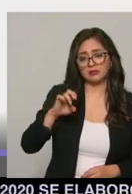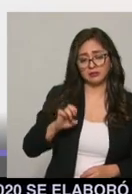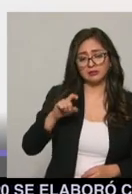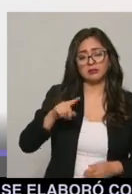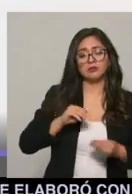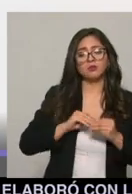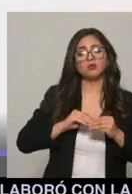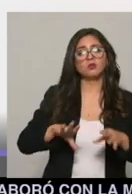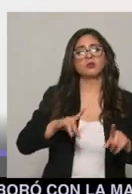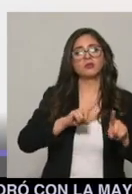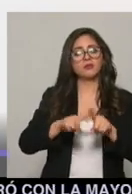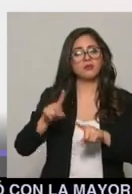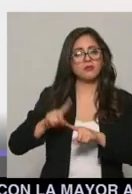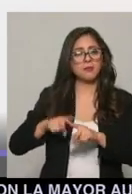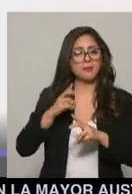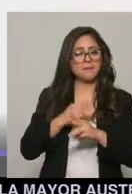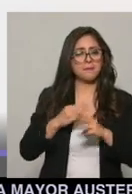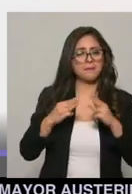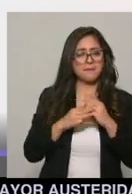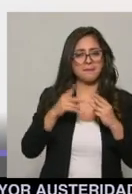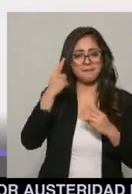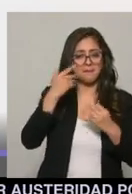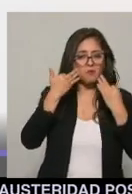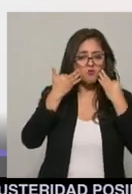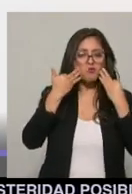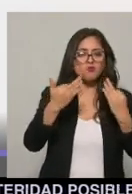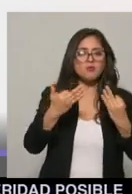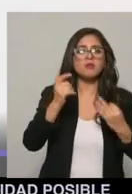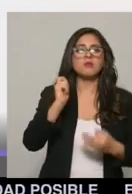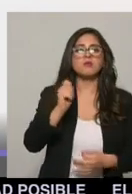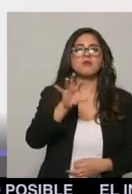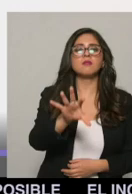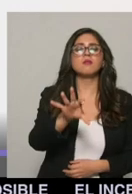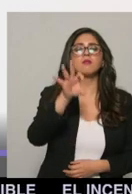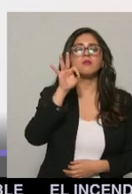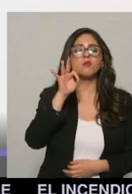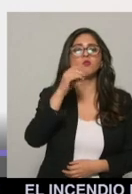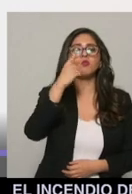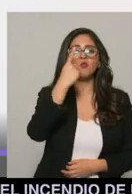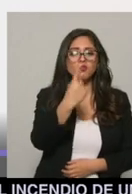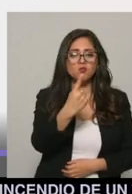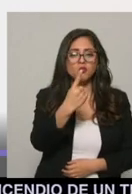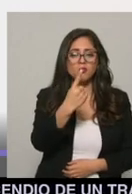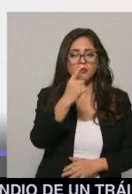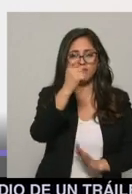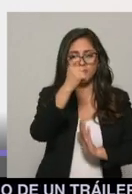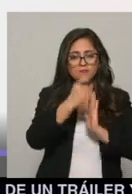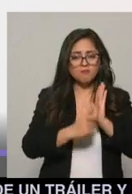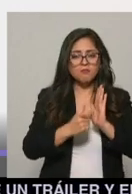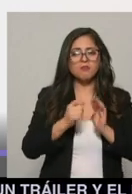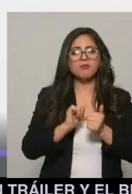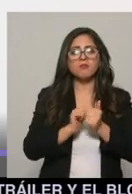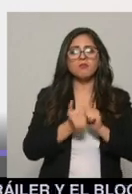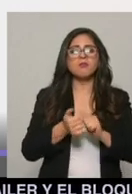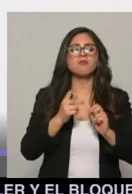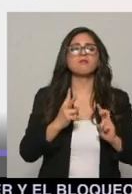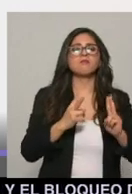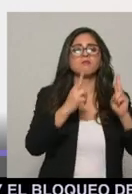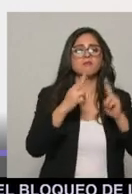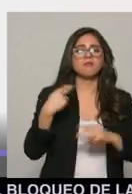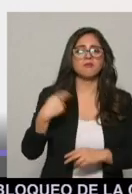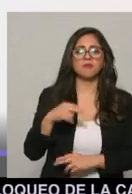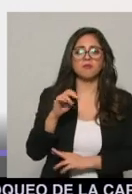materiales para esta muestra, y quedó seleccionado una pieza, un largometraje que se llama